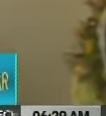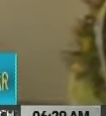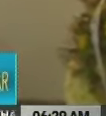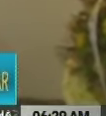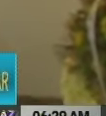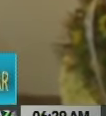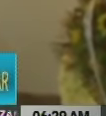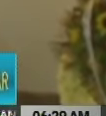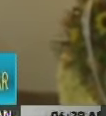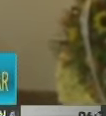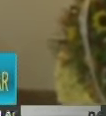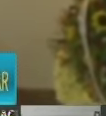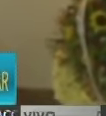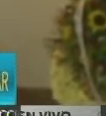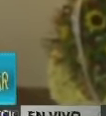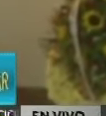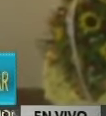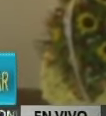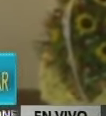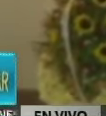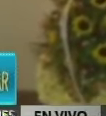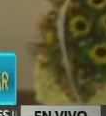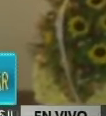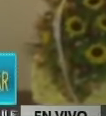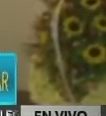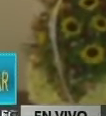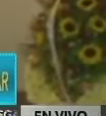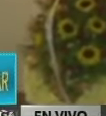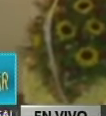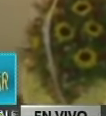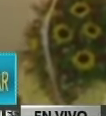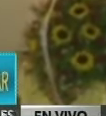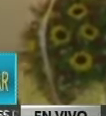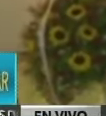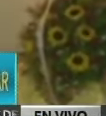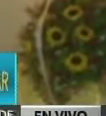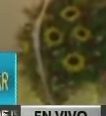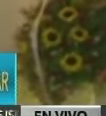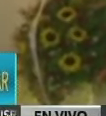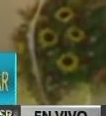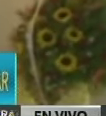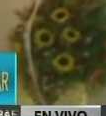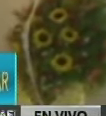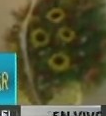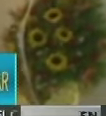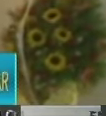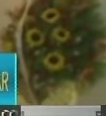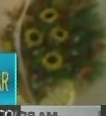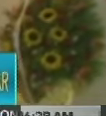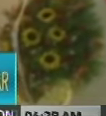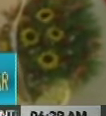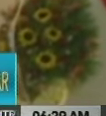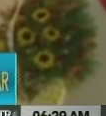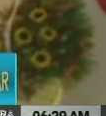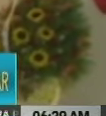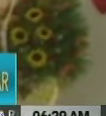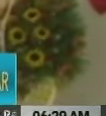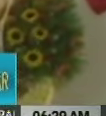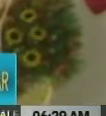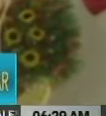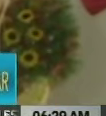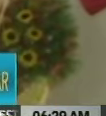Floral al padre de la patria, Simón Bolívar, una fecha importantísima para lo que es la construcción de la República Bolivariana de Venezuela, el rescate de